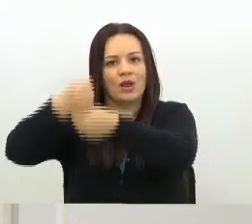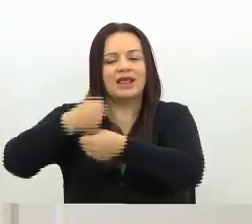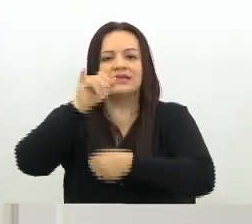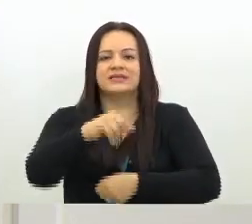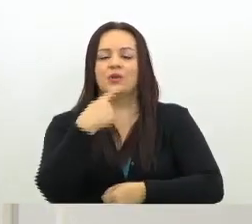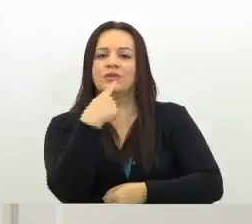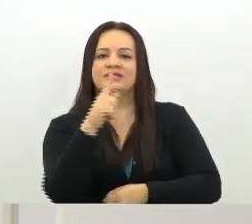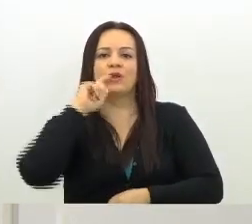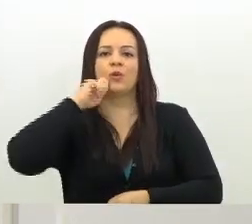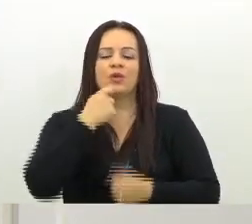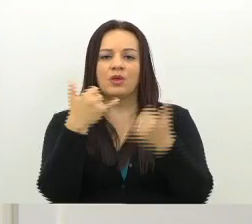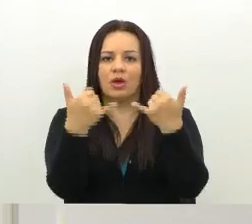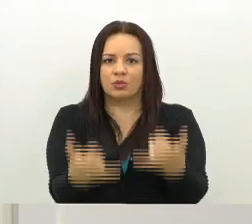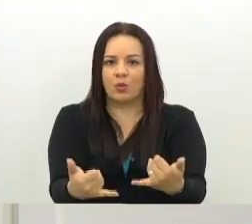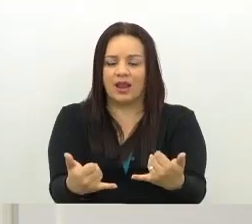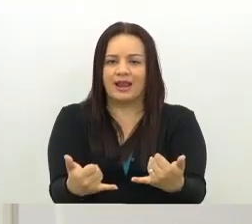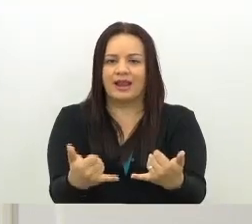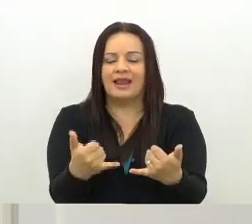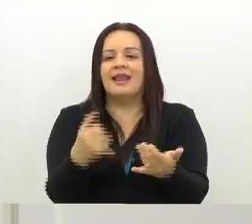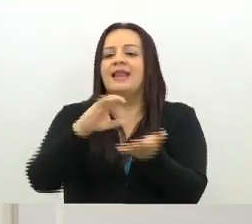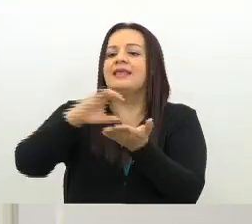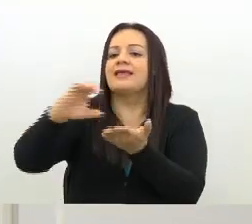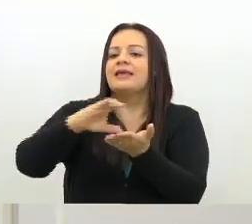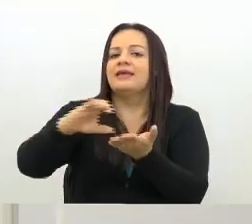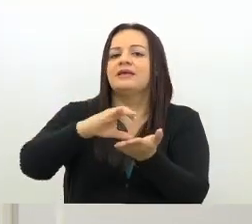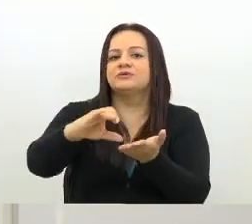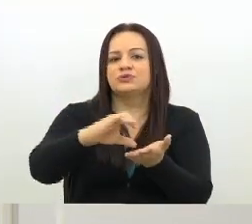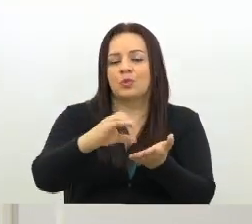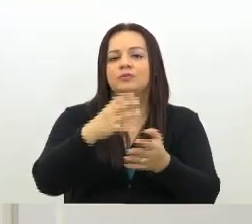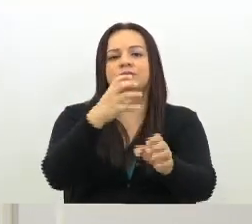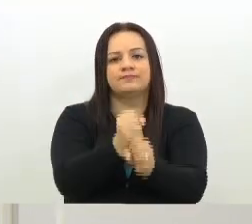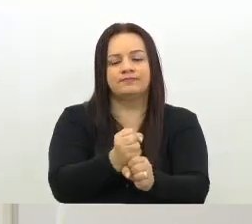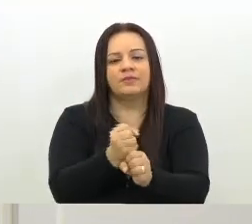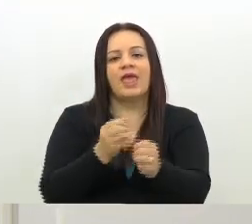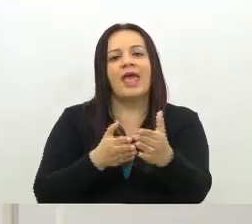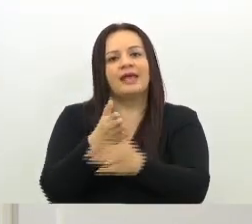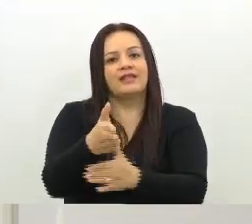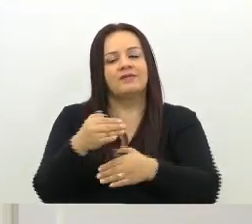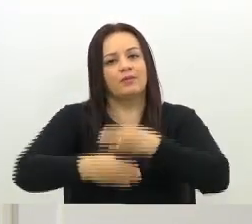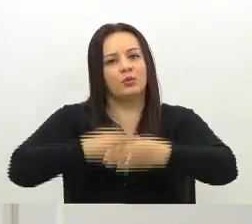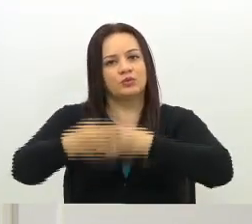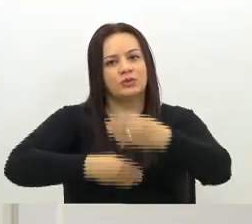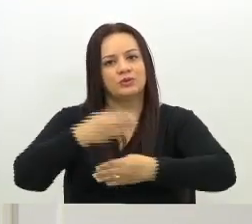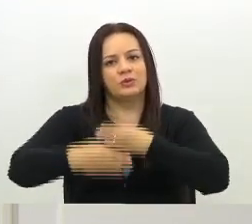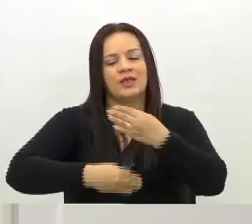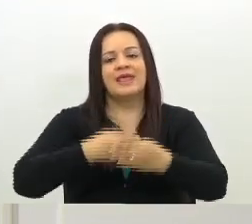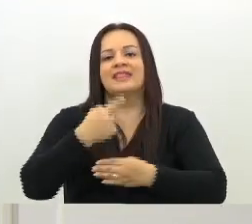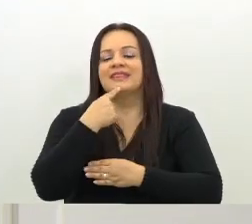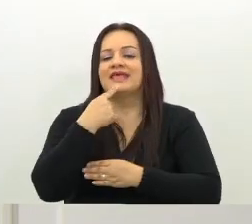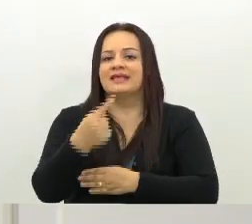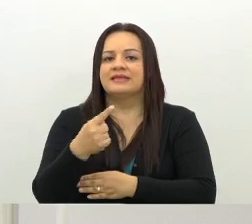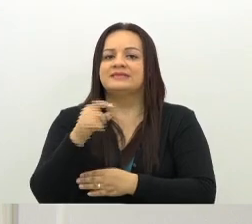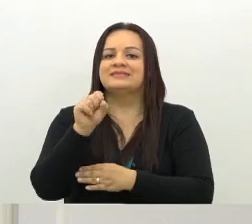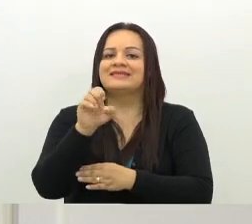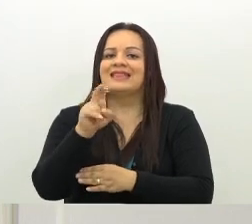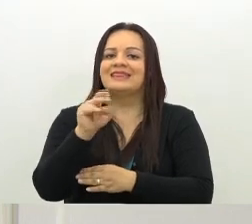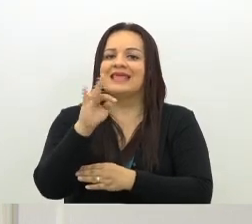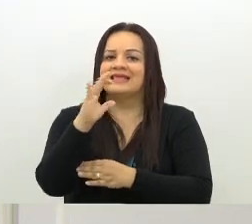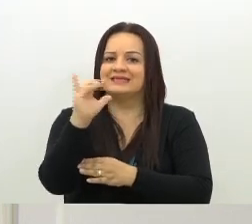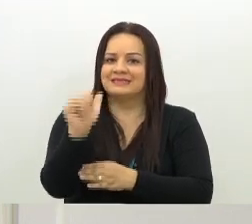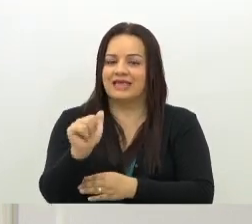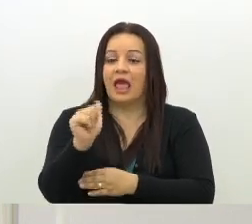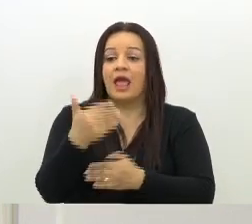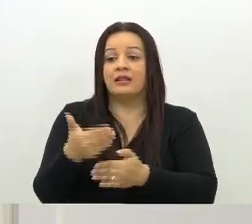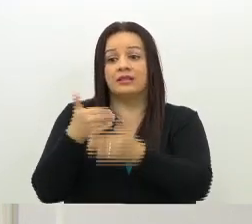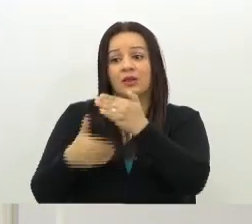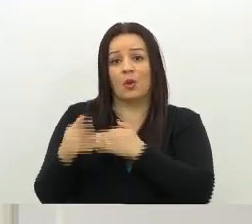el Código actual. La liquidación respectiva se realizará por medio del proceso de ejecución de sentencia. Lo anterior permite concluir